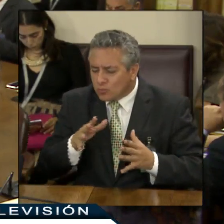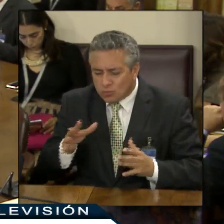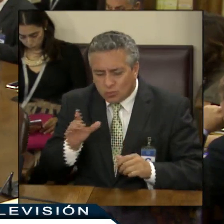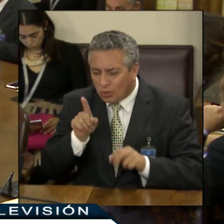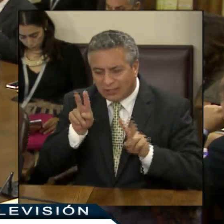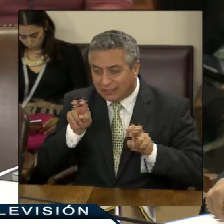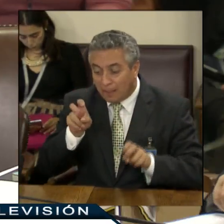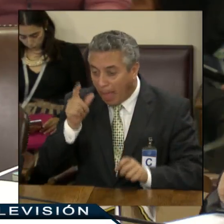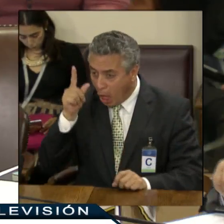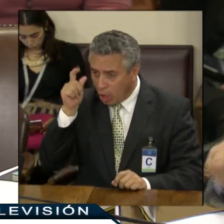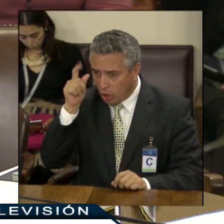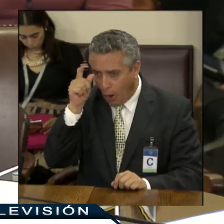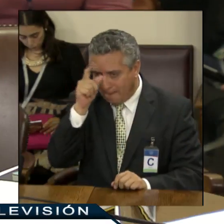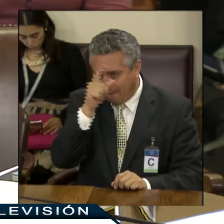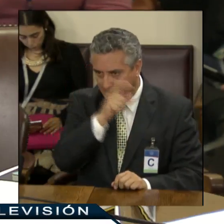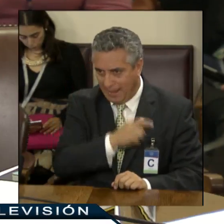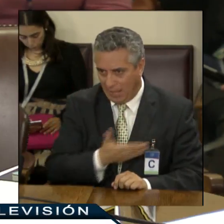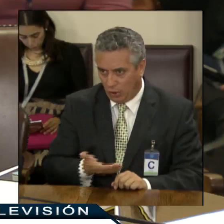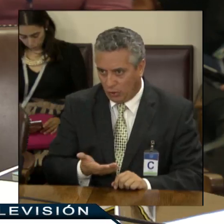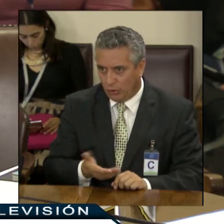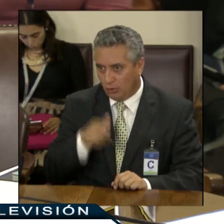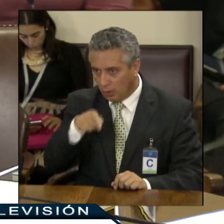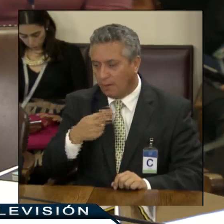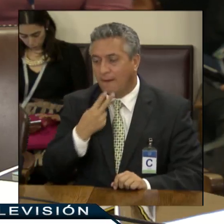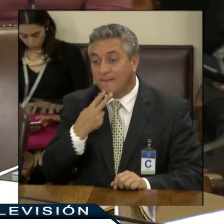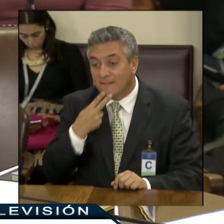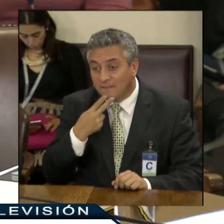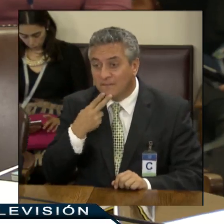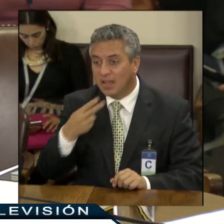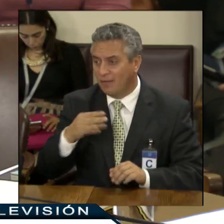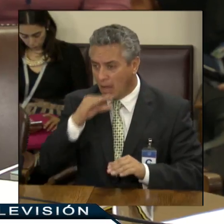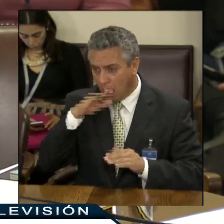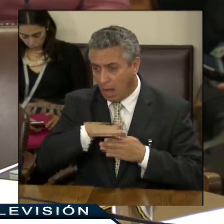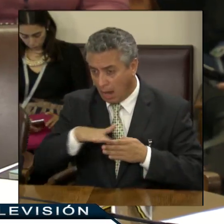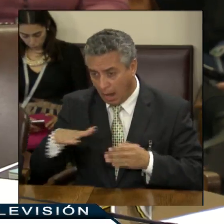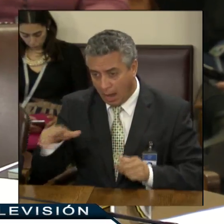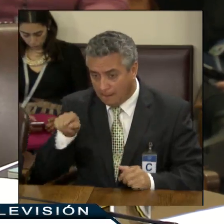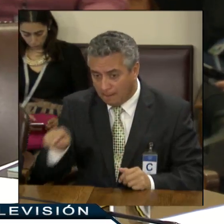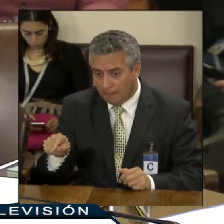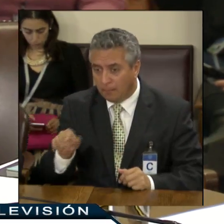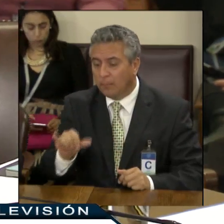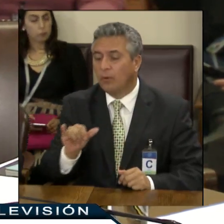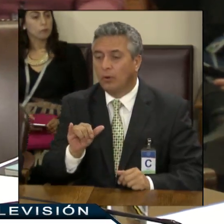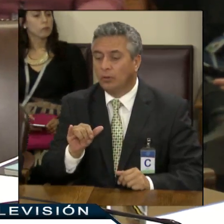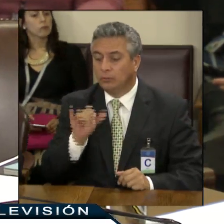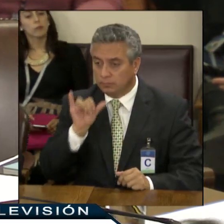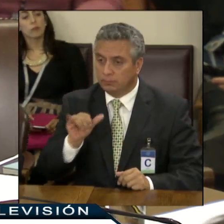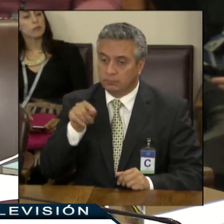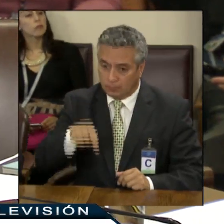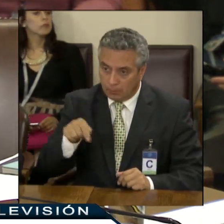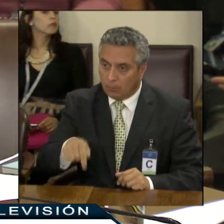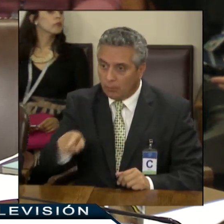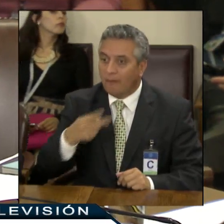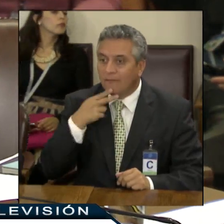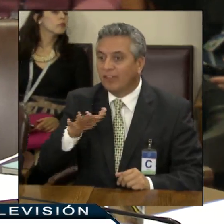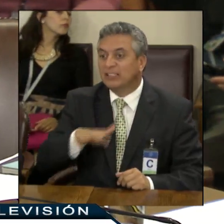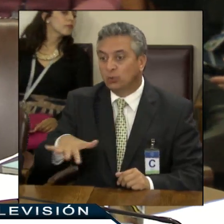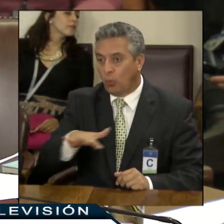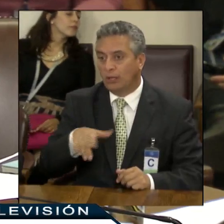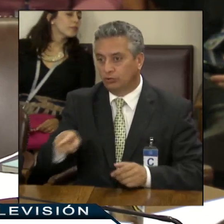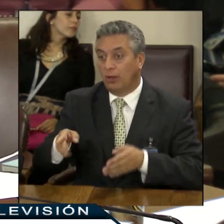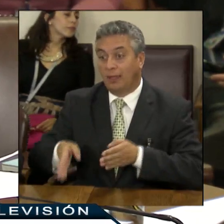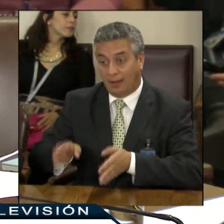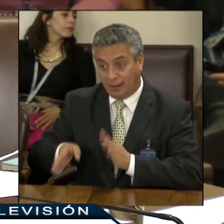porque una persona que vive en un sector rural que tiene hoy día situación de que ella la